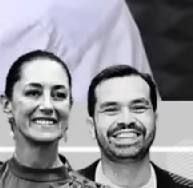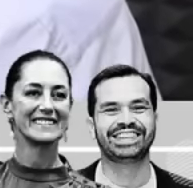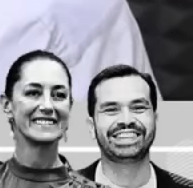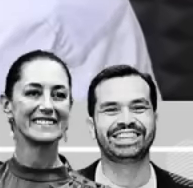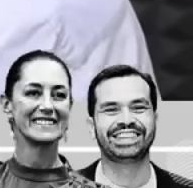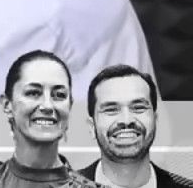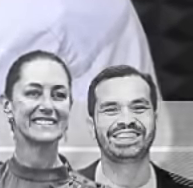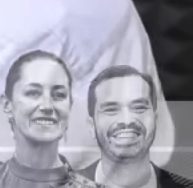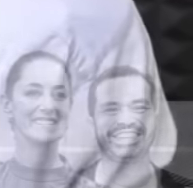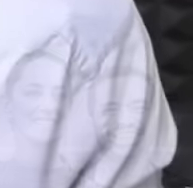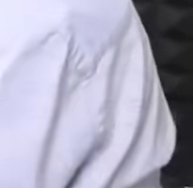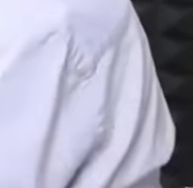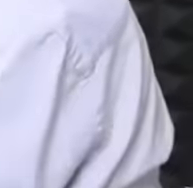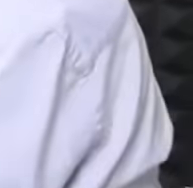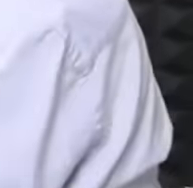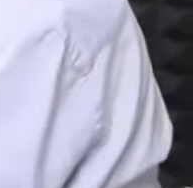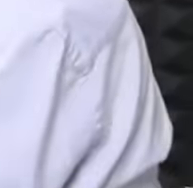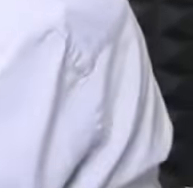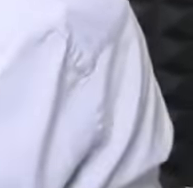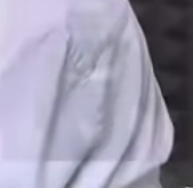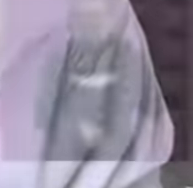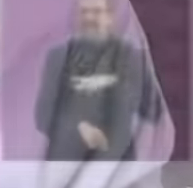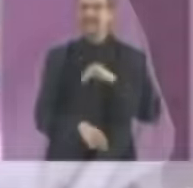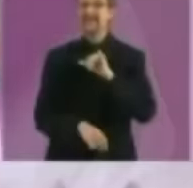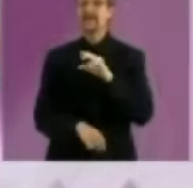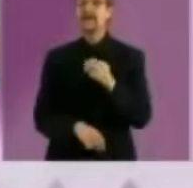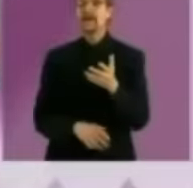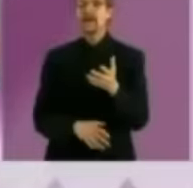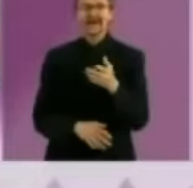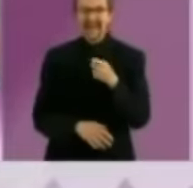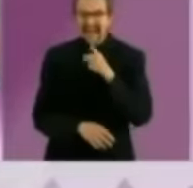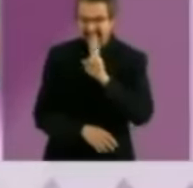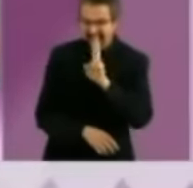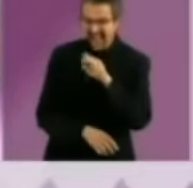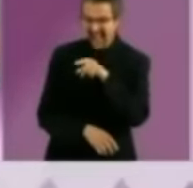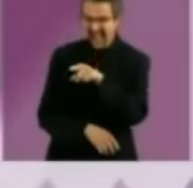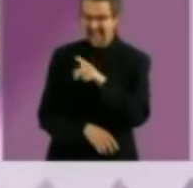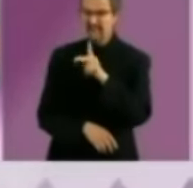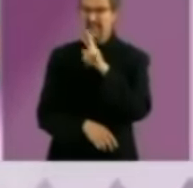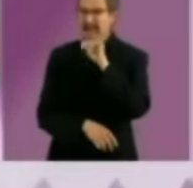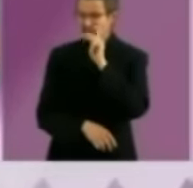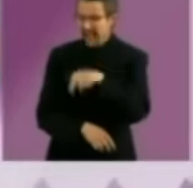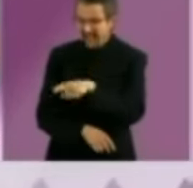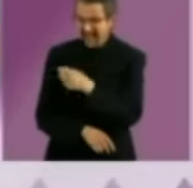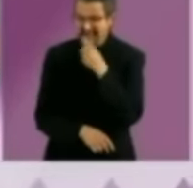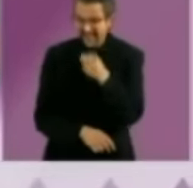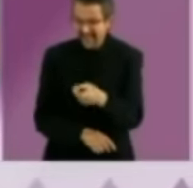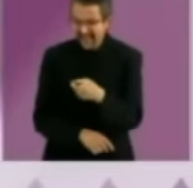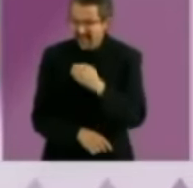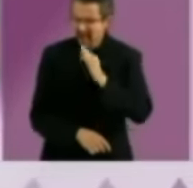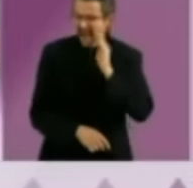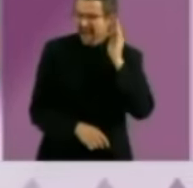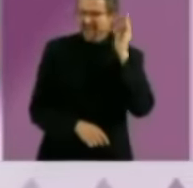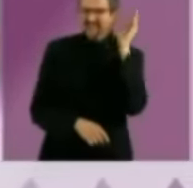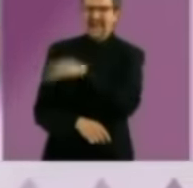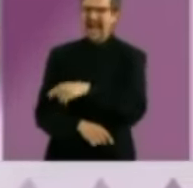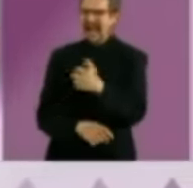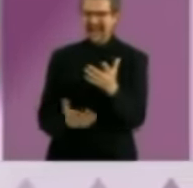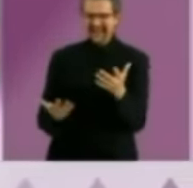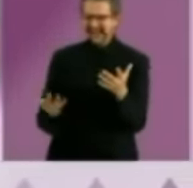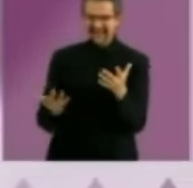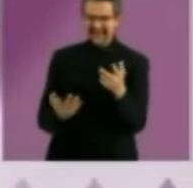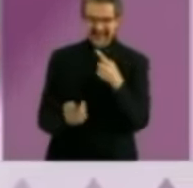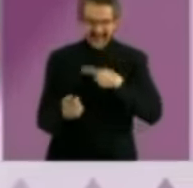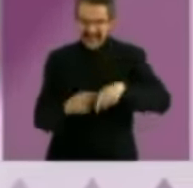hábil para manejar sus propósitos y sacarle la vuelta a los cuestionamientos de la candidata que va